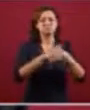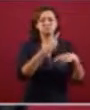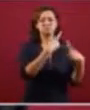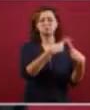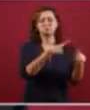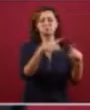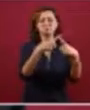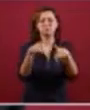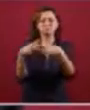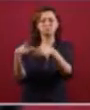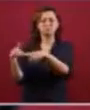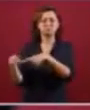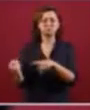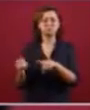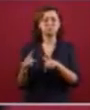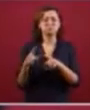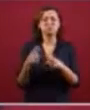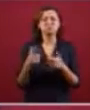y